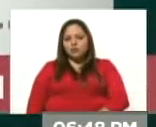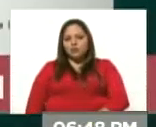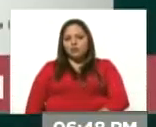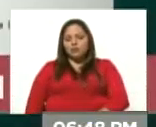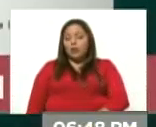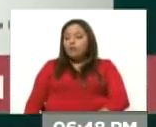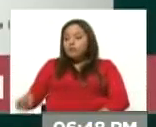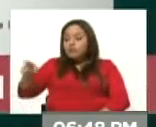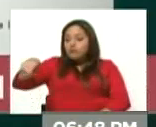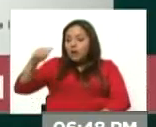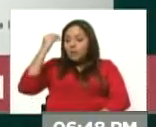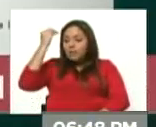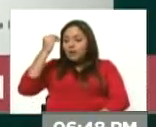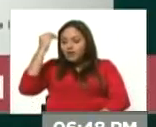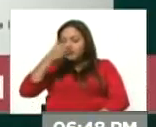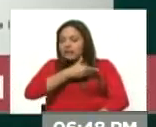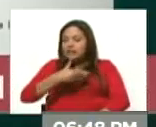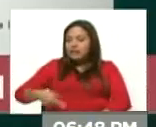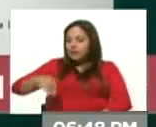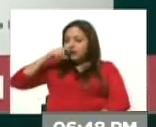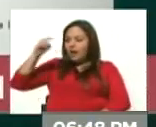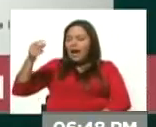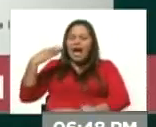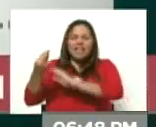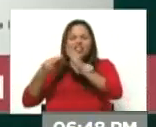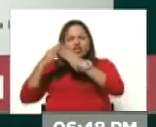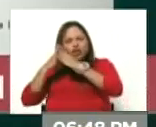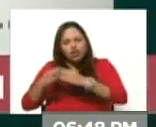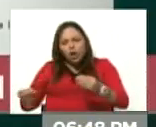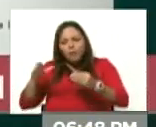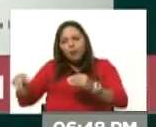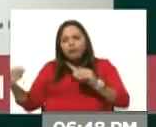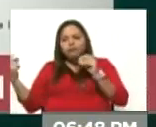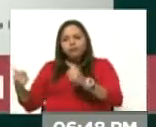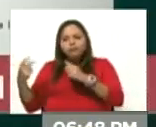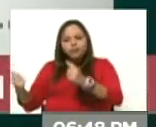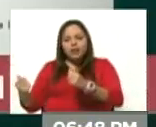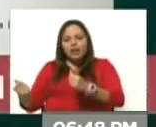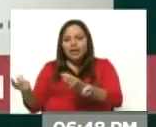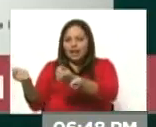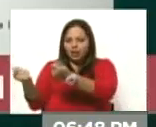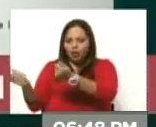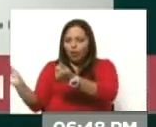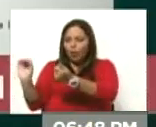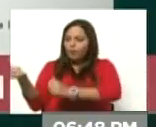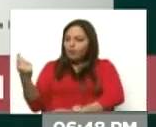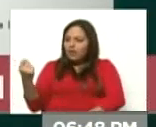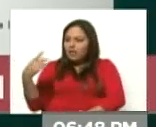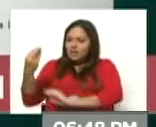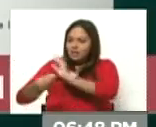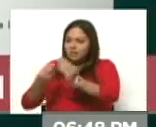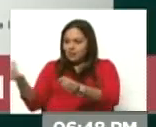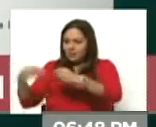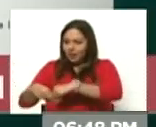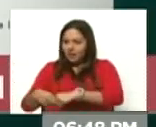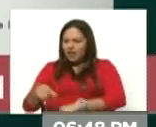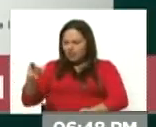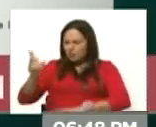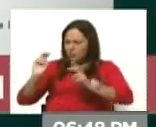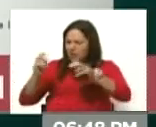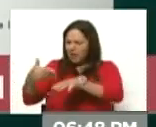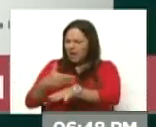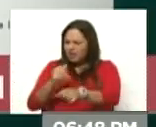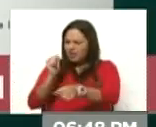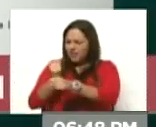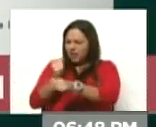presidente maduro está haciendo todo lo que hay que hacer para reactivar la economía o considera que aún le falta por hacer creo que ese es un tema que usted venía trabajando